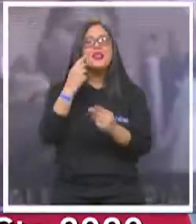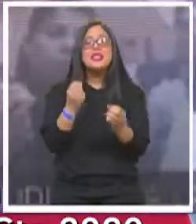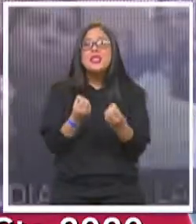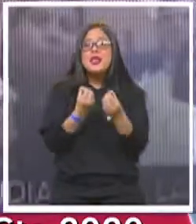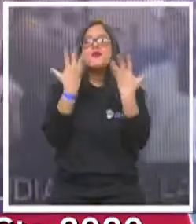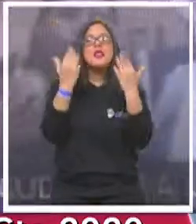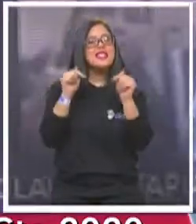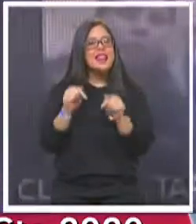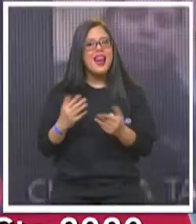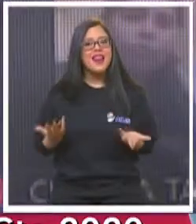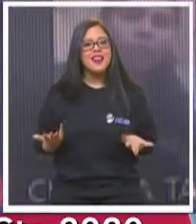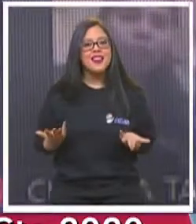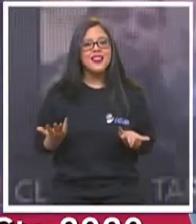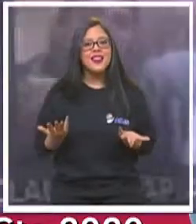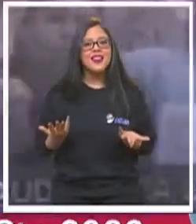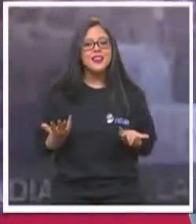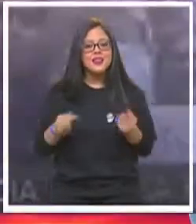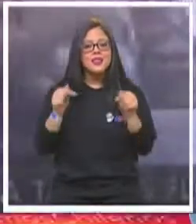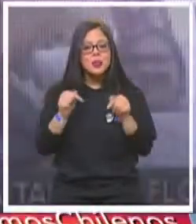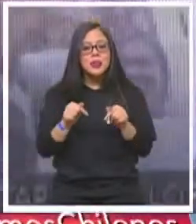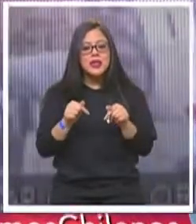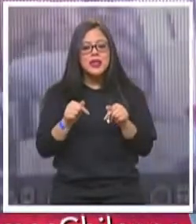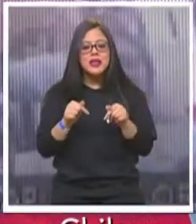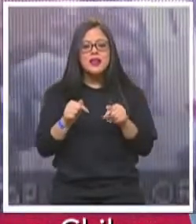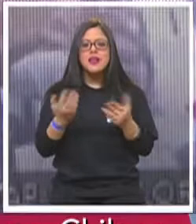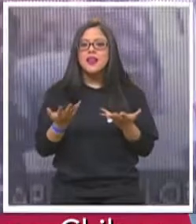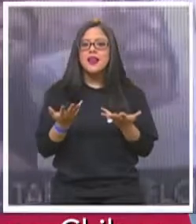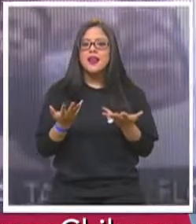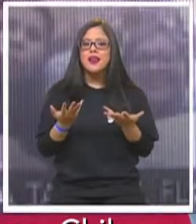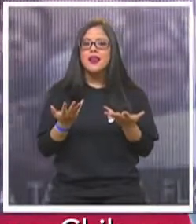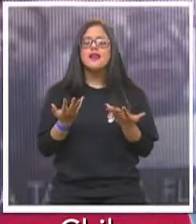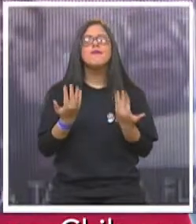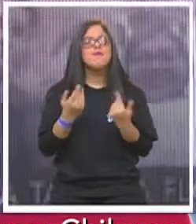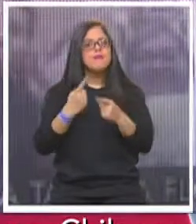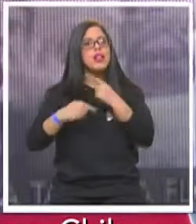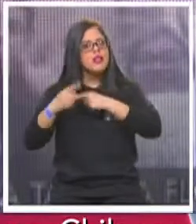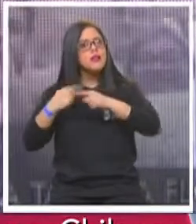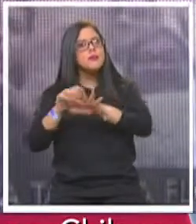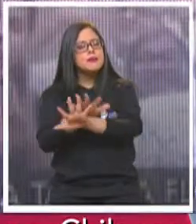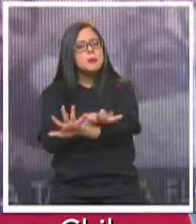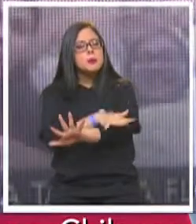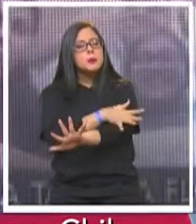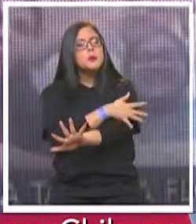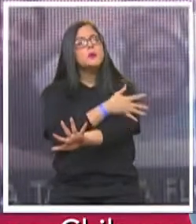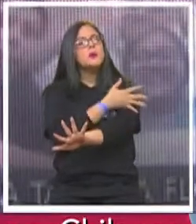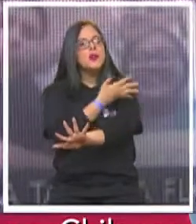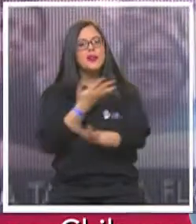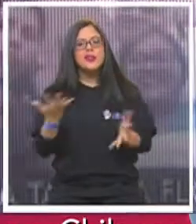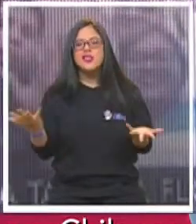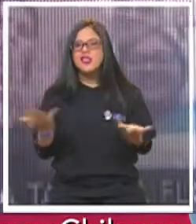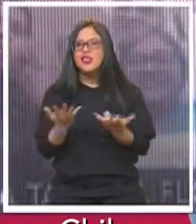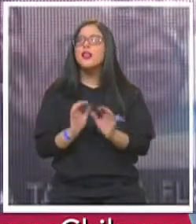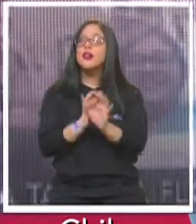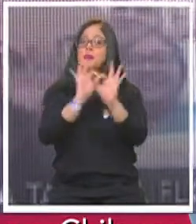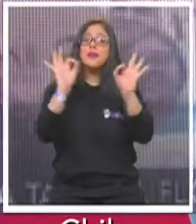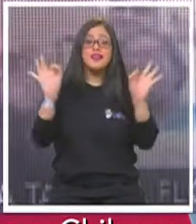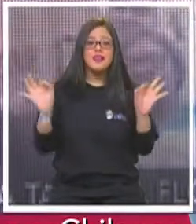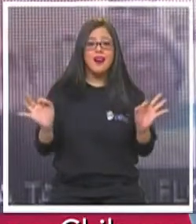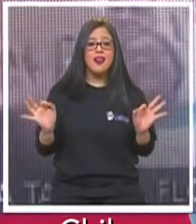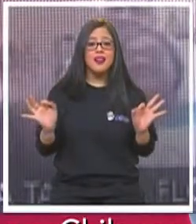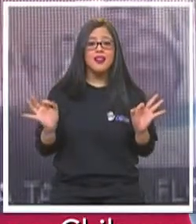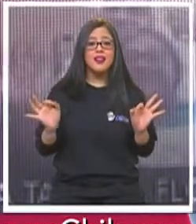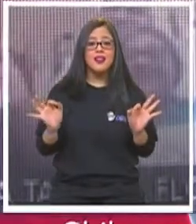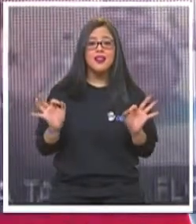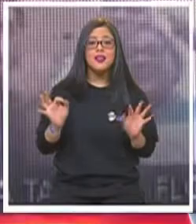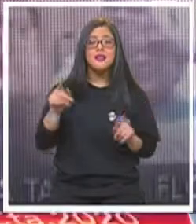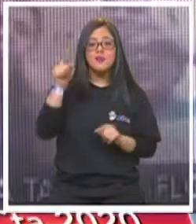sorpresa. Porque hoy día vamos a recorrer las emociones. Y tenemos algo bien particular, muy especial, que creo que a ti